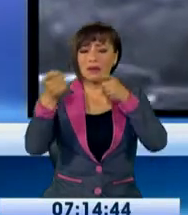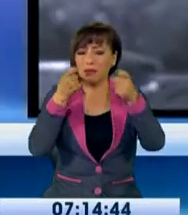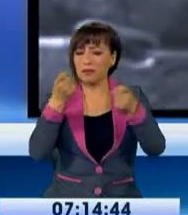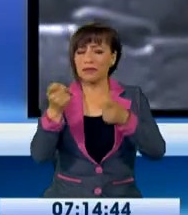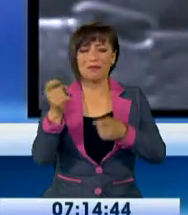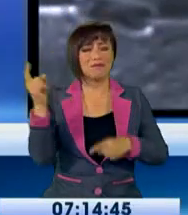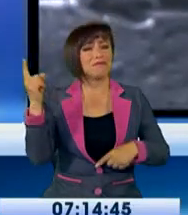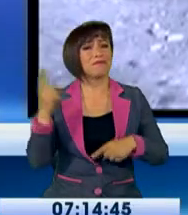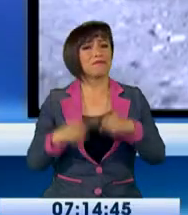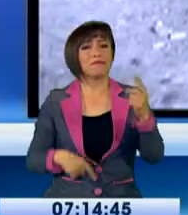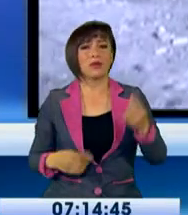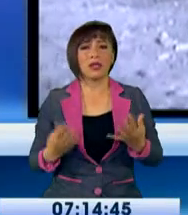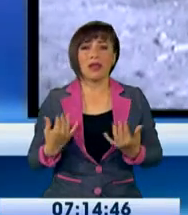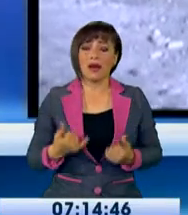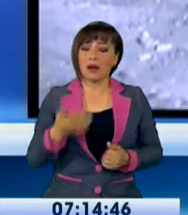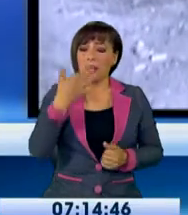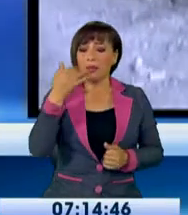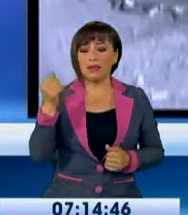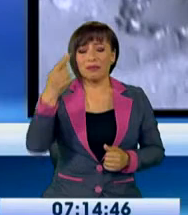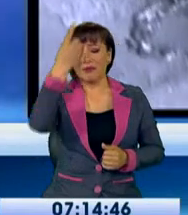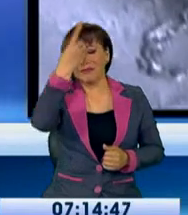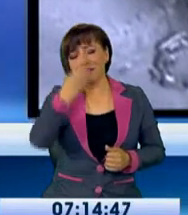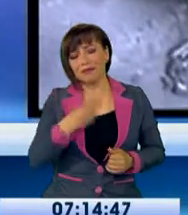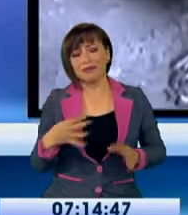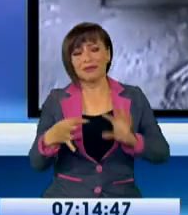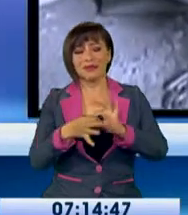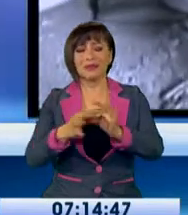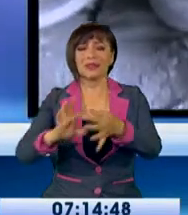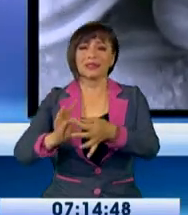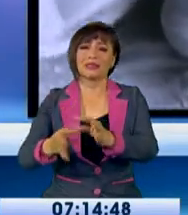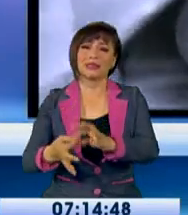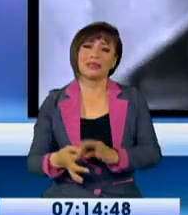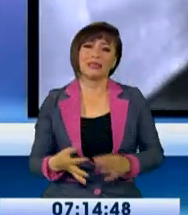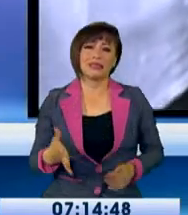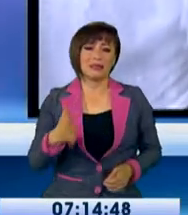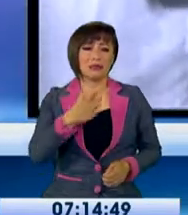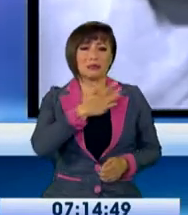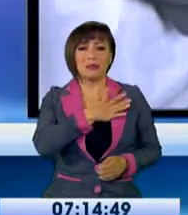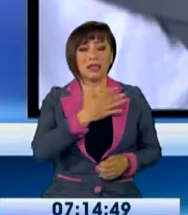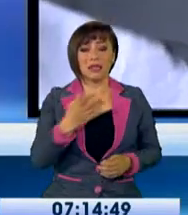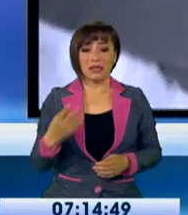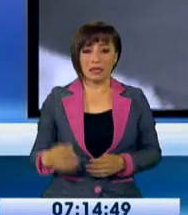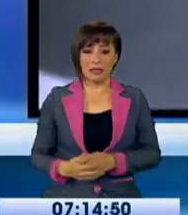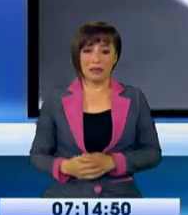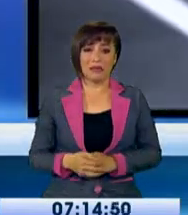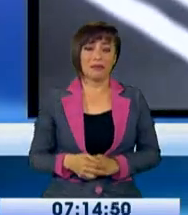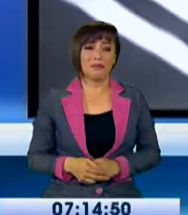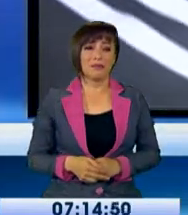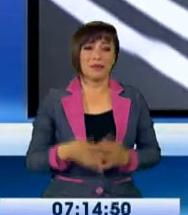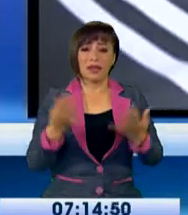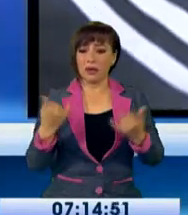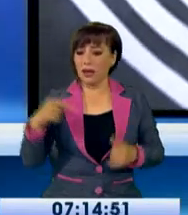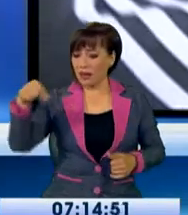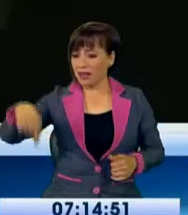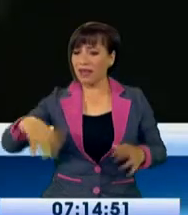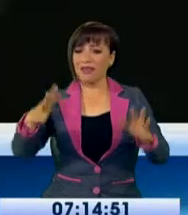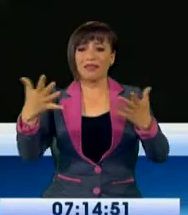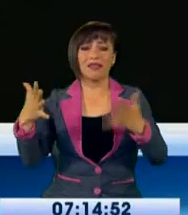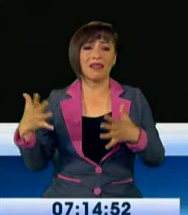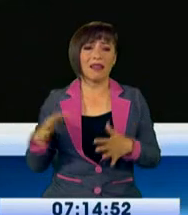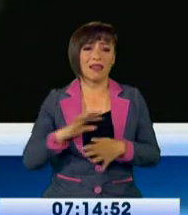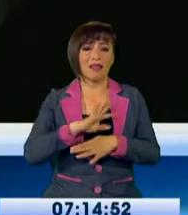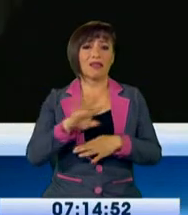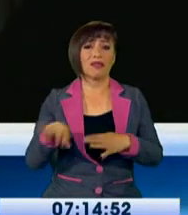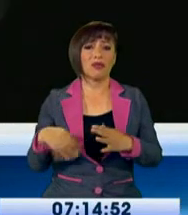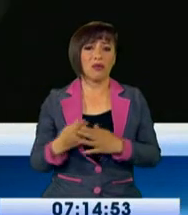llegar a los extremos de encadenarlo. Como usted puede ver, aquí no hay nada, porque todo el vicio de ellos se lo han llevado, ellos las cosas para el vicio. Se me llevaba